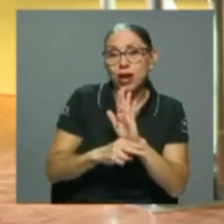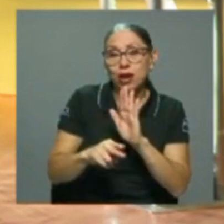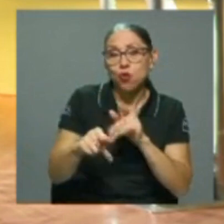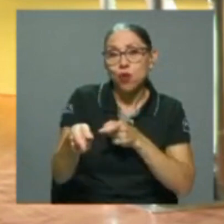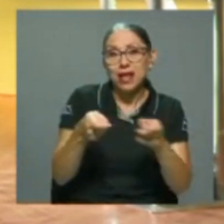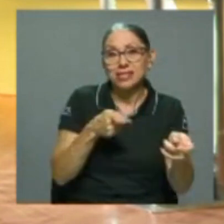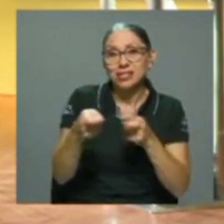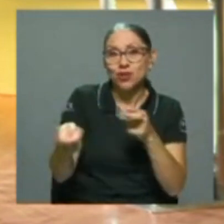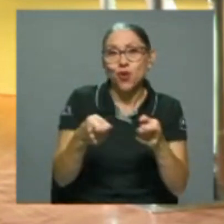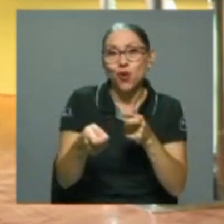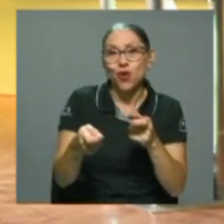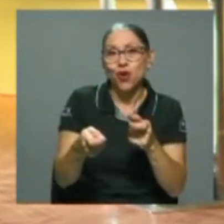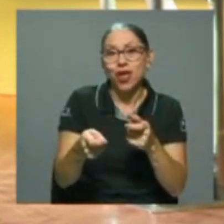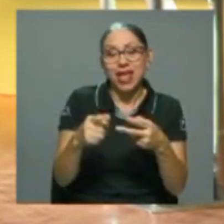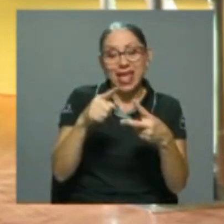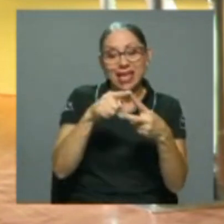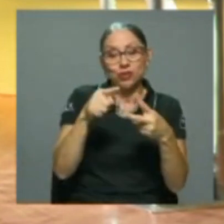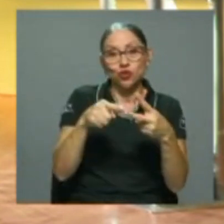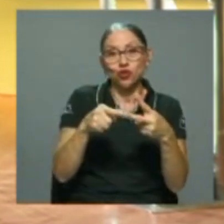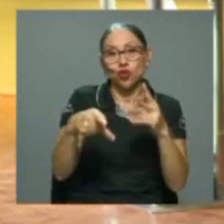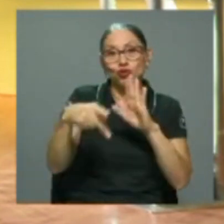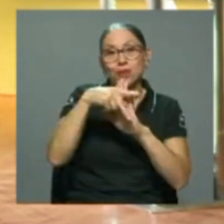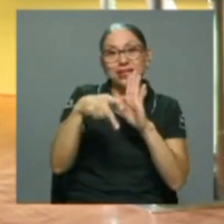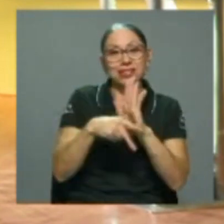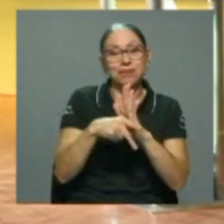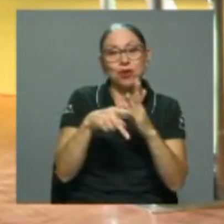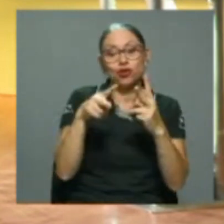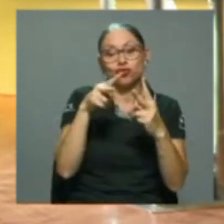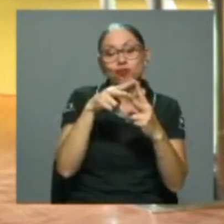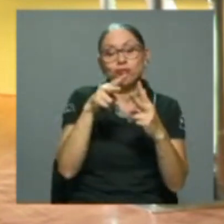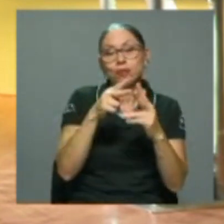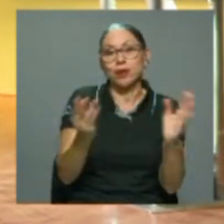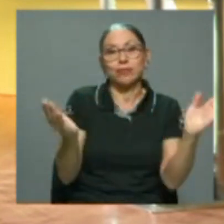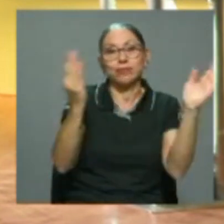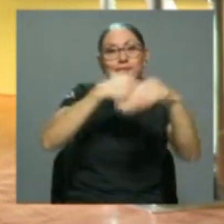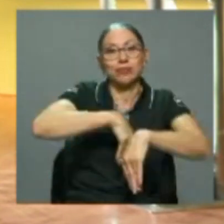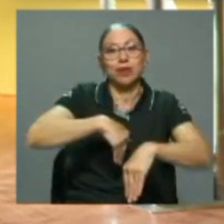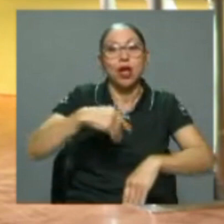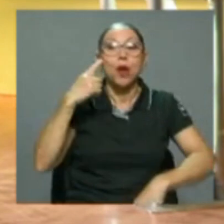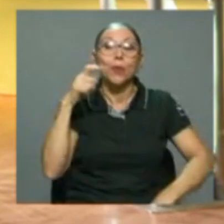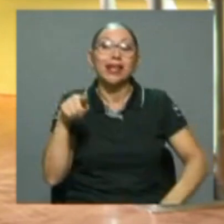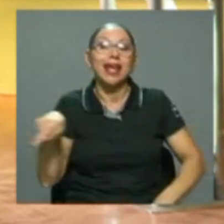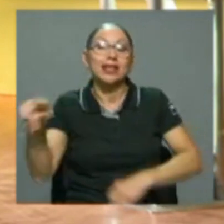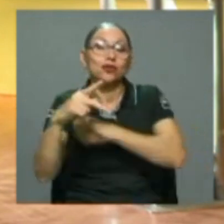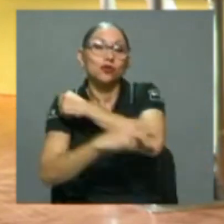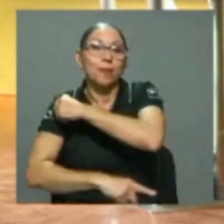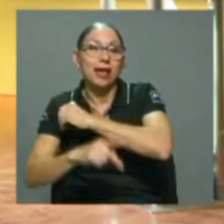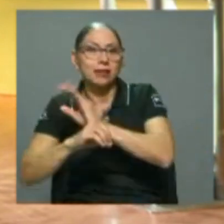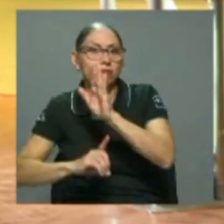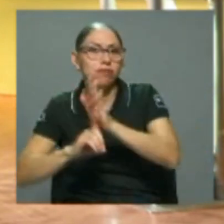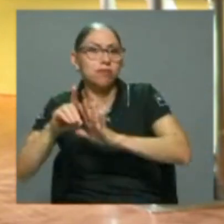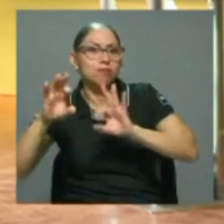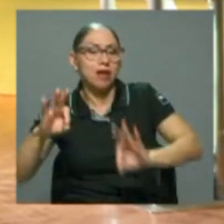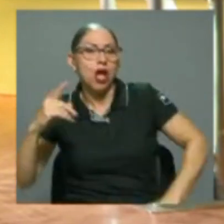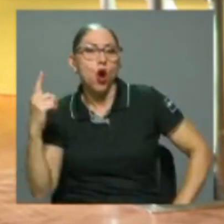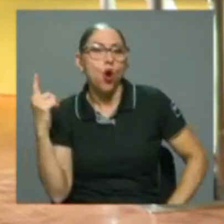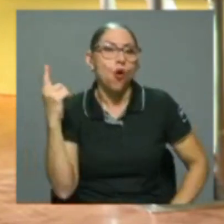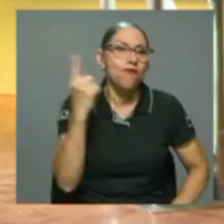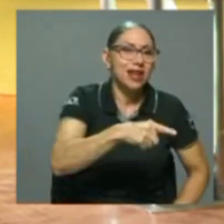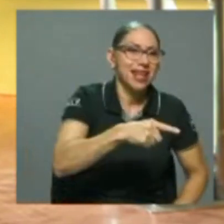principios, porque obligan a los operadores a someterse a ciertos patrones de eficiencia,